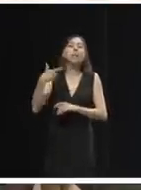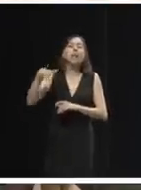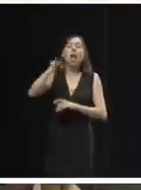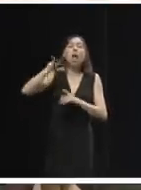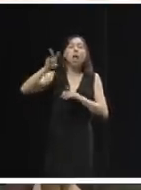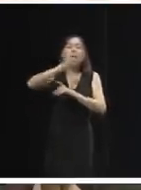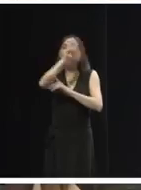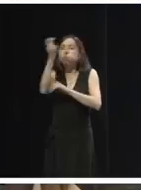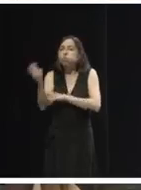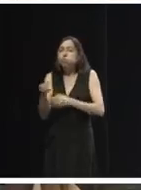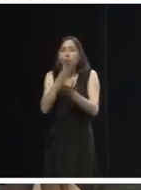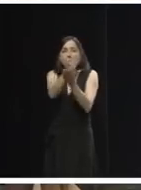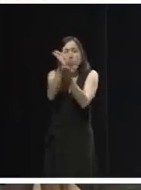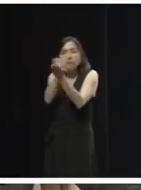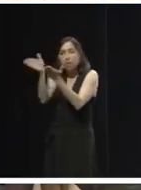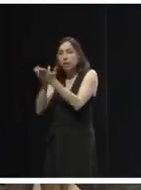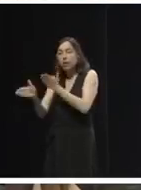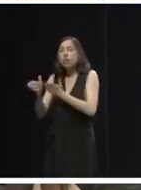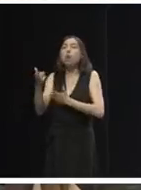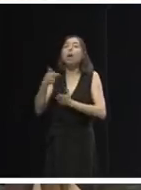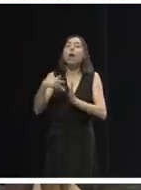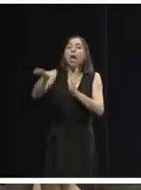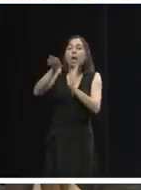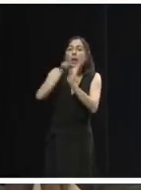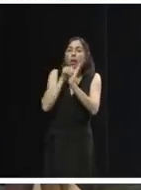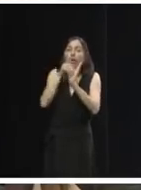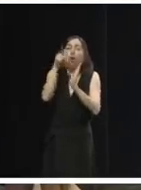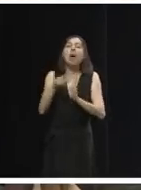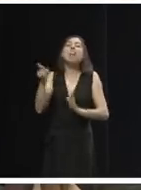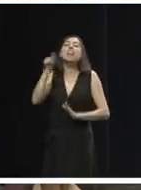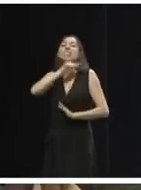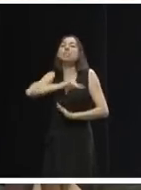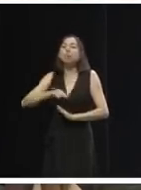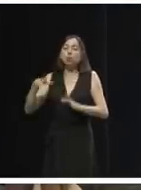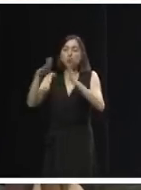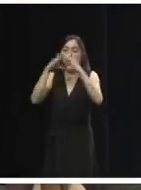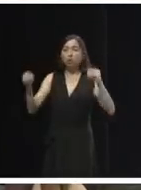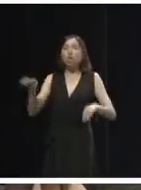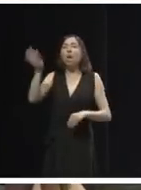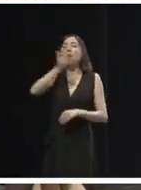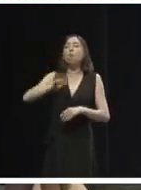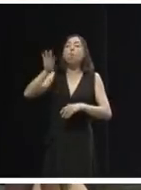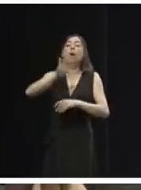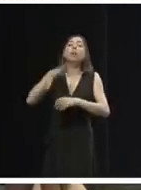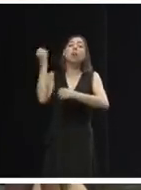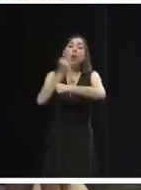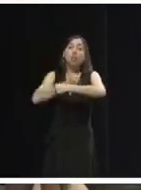un país que recoja el espíritu en Andalucía del 4 de diciembre. Salid a votar porque